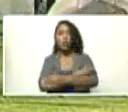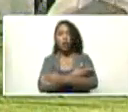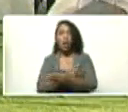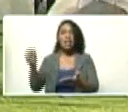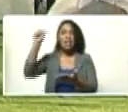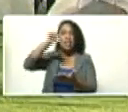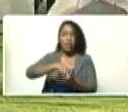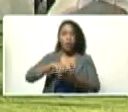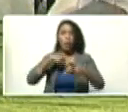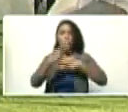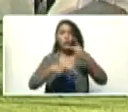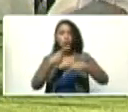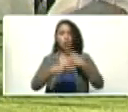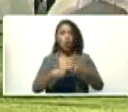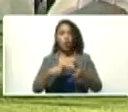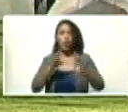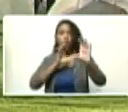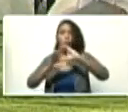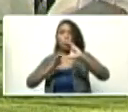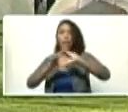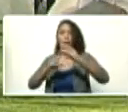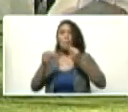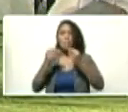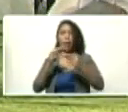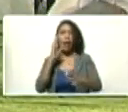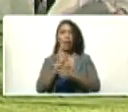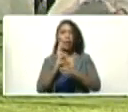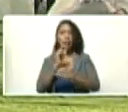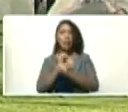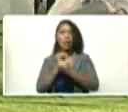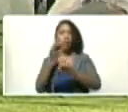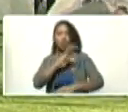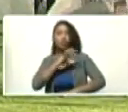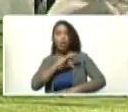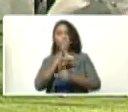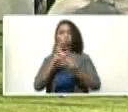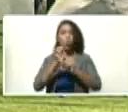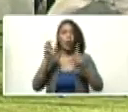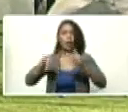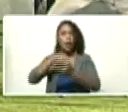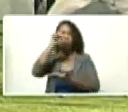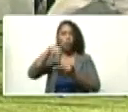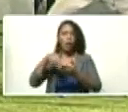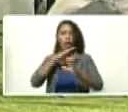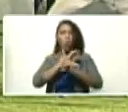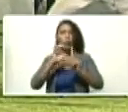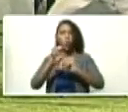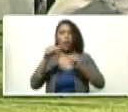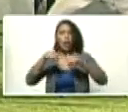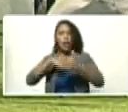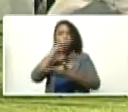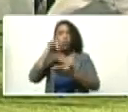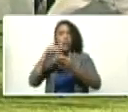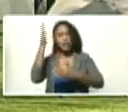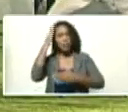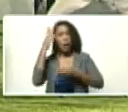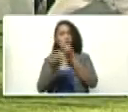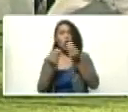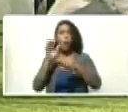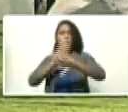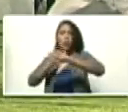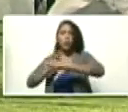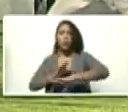centro de producción y comunicación para las redes sociales, para la cultura nacional, y que la cultura nacional sepa cómo